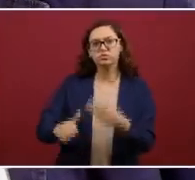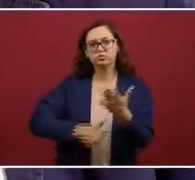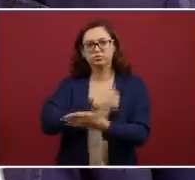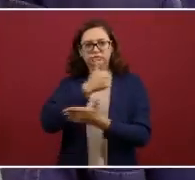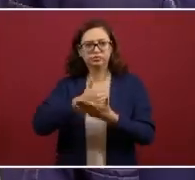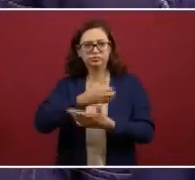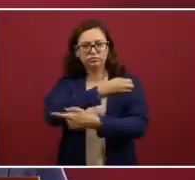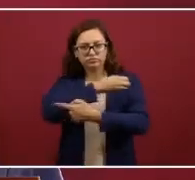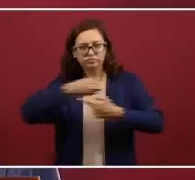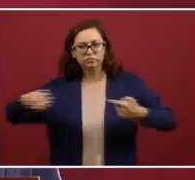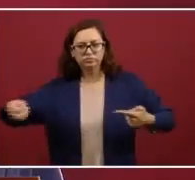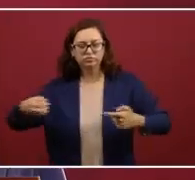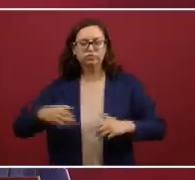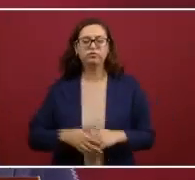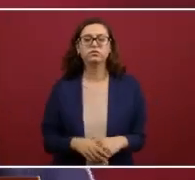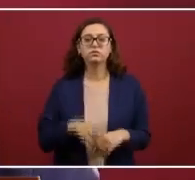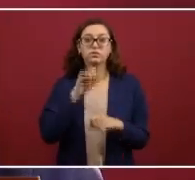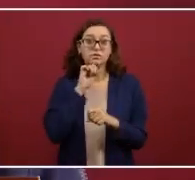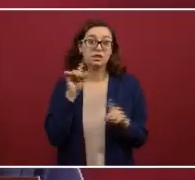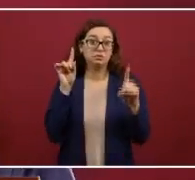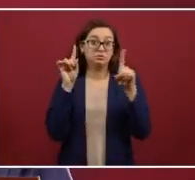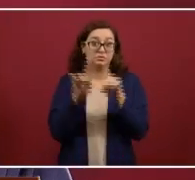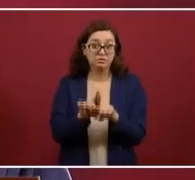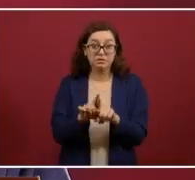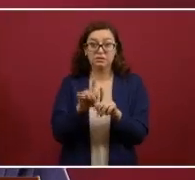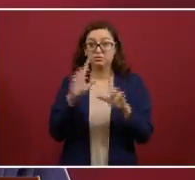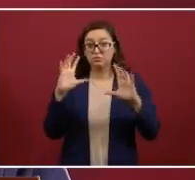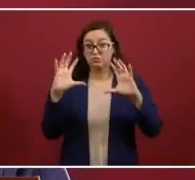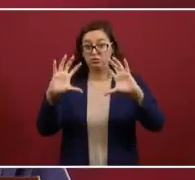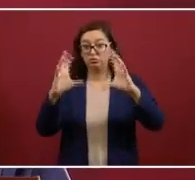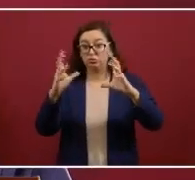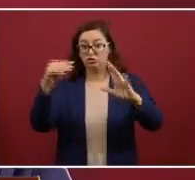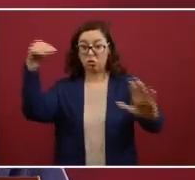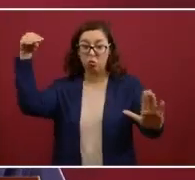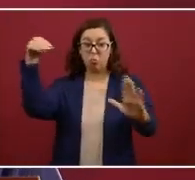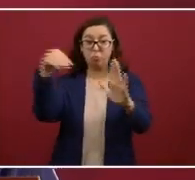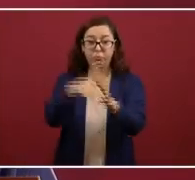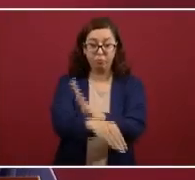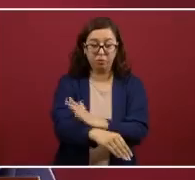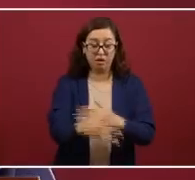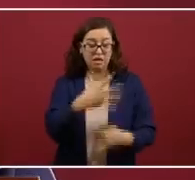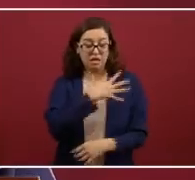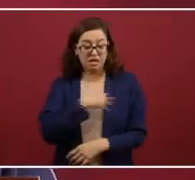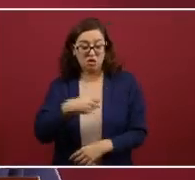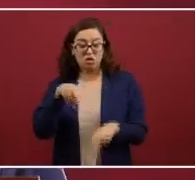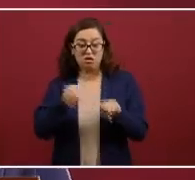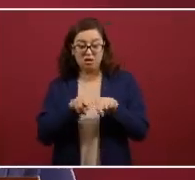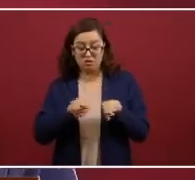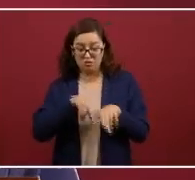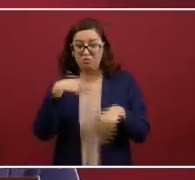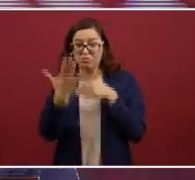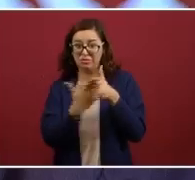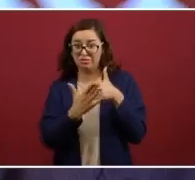detener este transitar hacia el abismo, un destino al que tendrán que enfrentarse nuestros hijos y nuestros nietos.